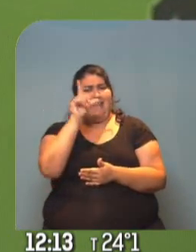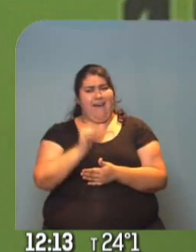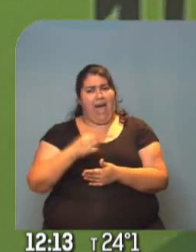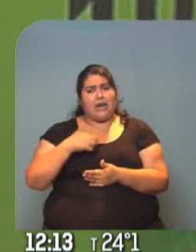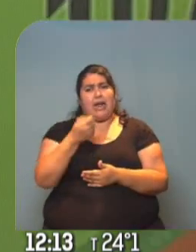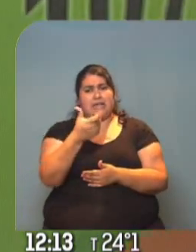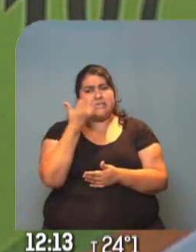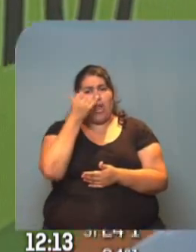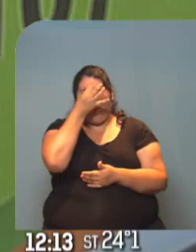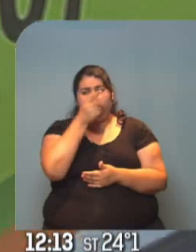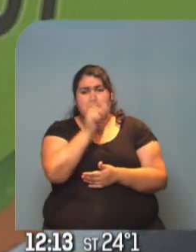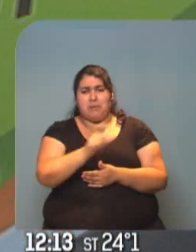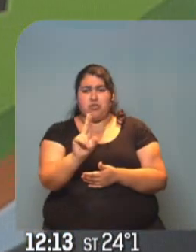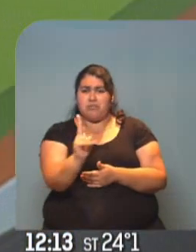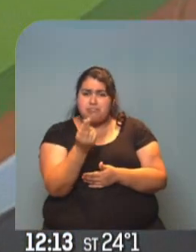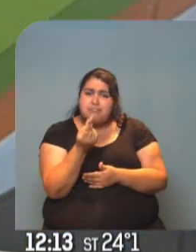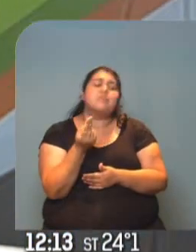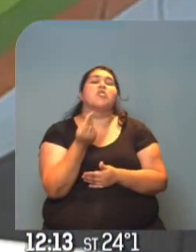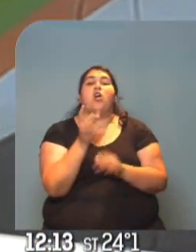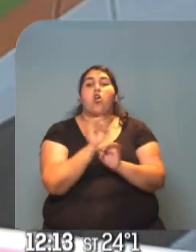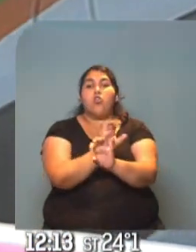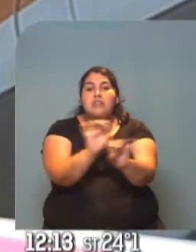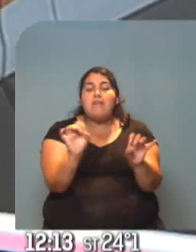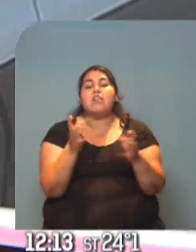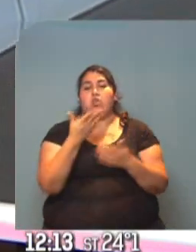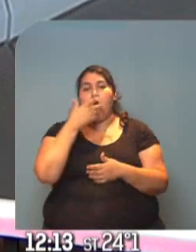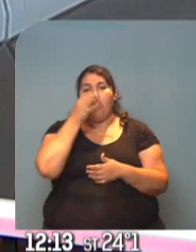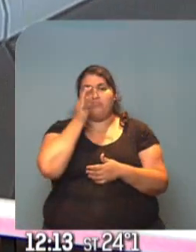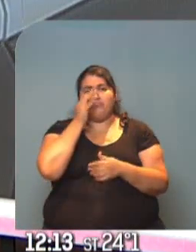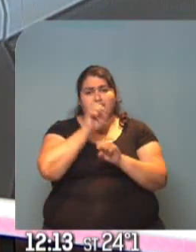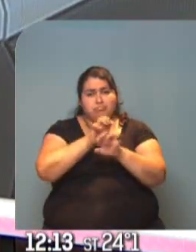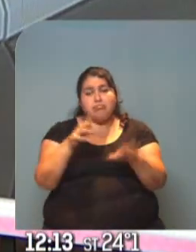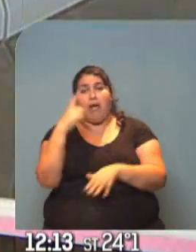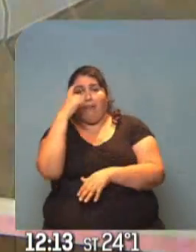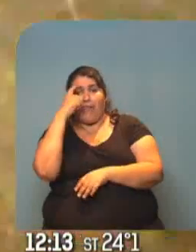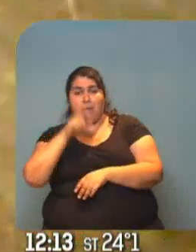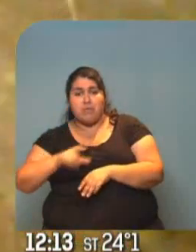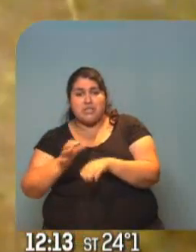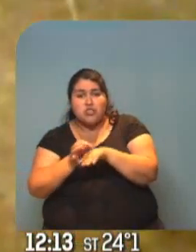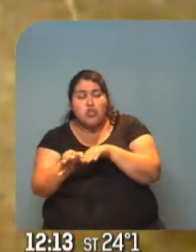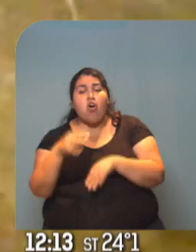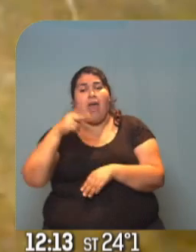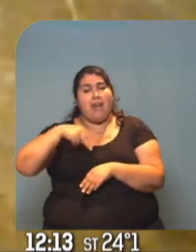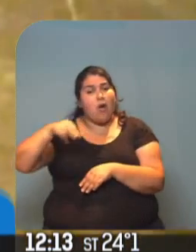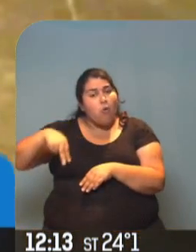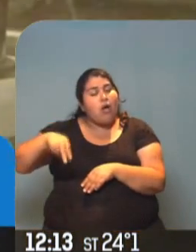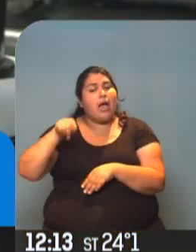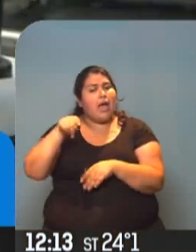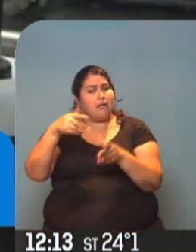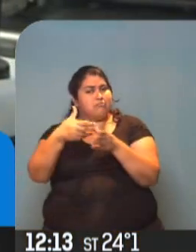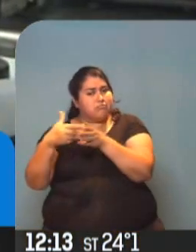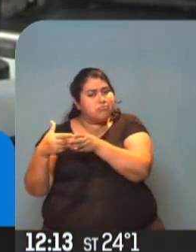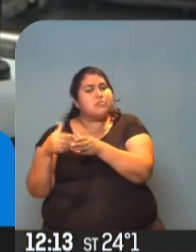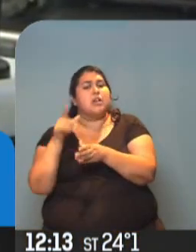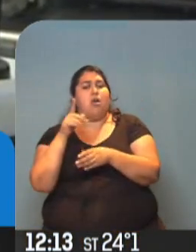son 12 las víctimas fatales con el contagio de hantavirus. 10 en Epuyén, el pueblo que está de alguna manera aislado. 1